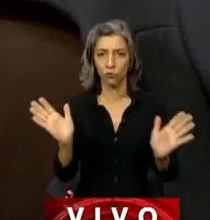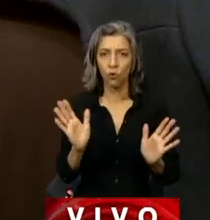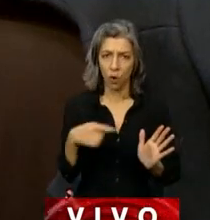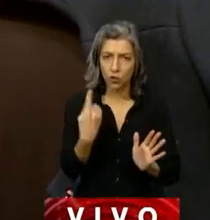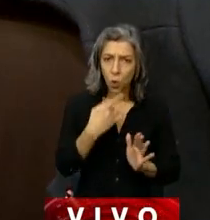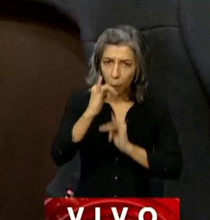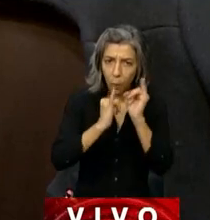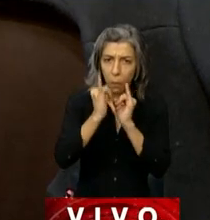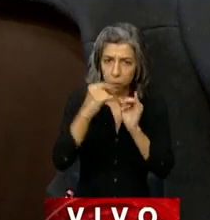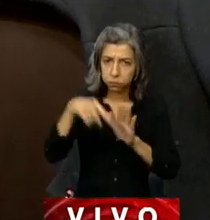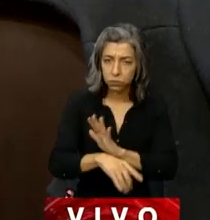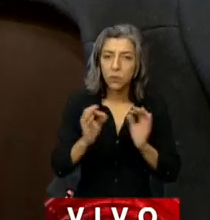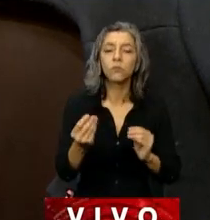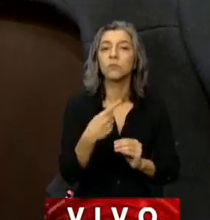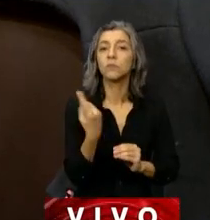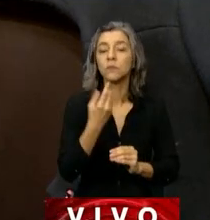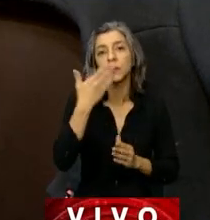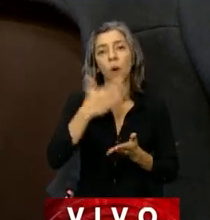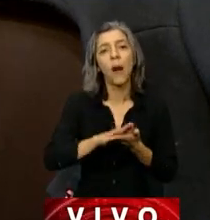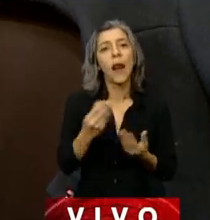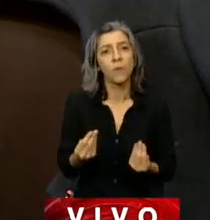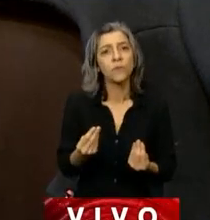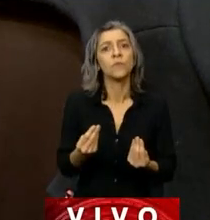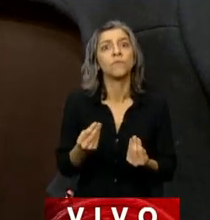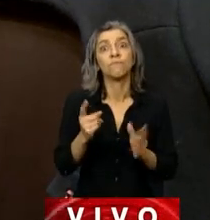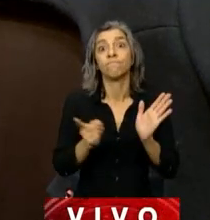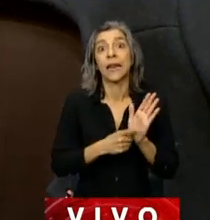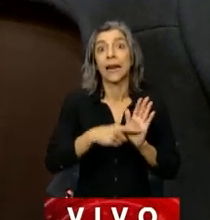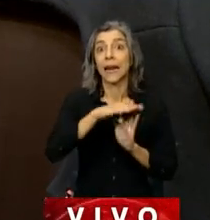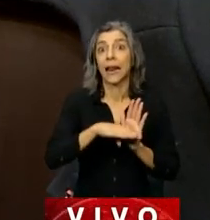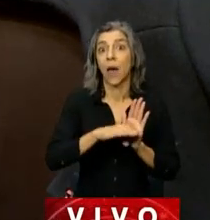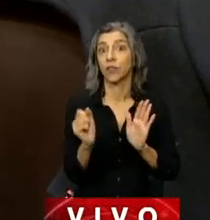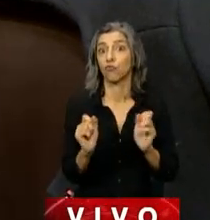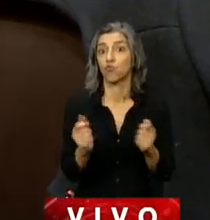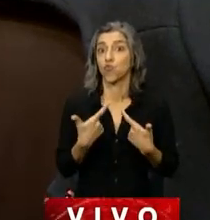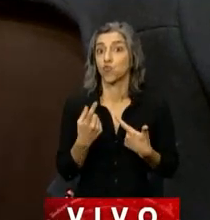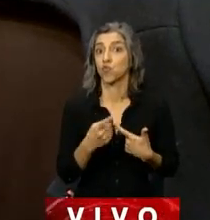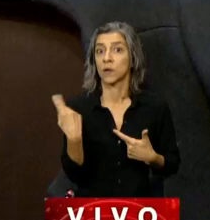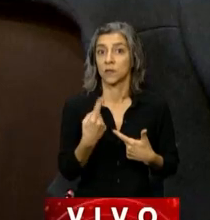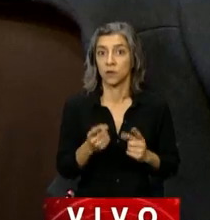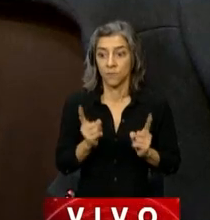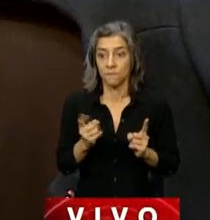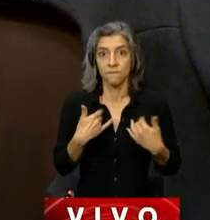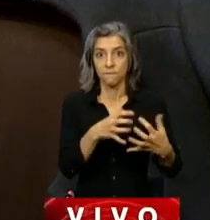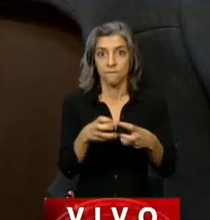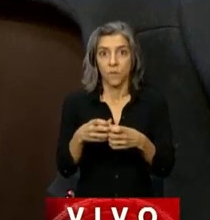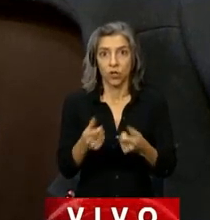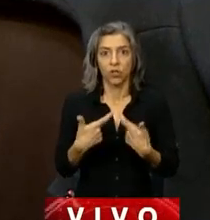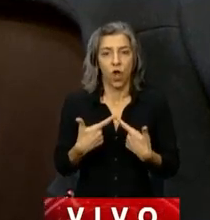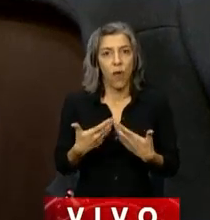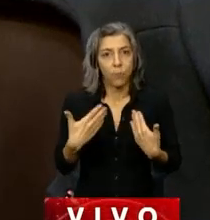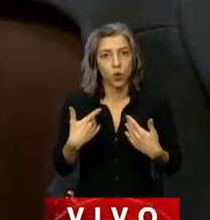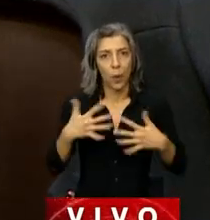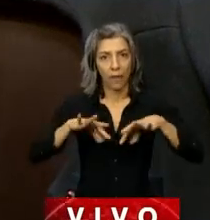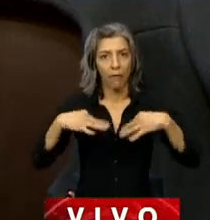me voy a referir porque estamos hablando nada más y nada menos que de nuestro reglamento que es el que nos permite sesionar el que nos permite